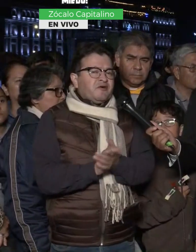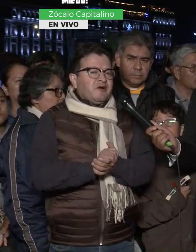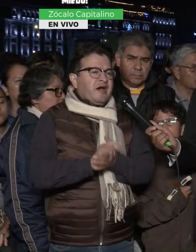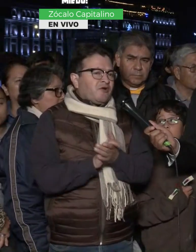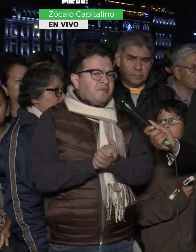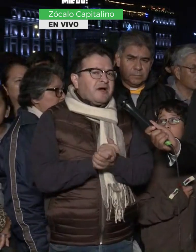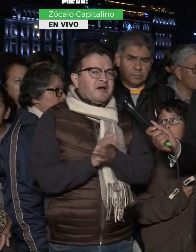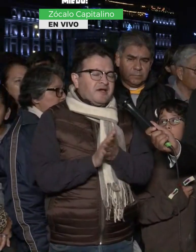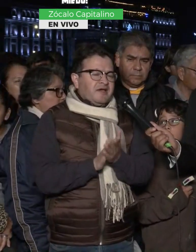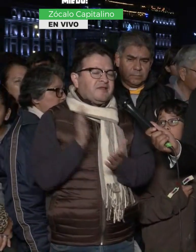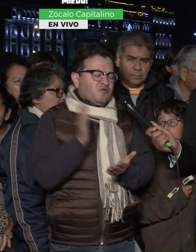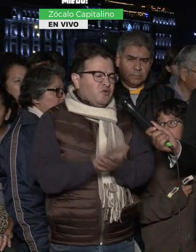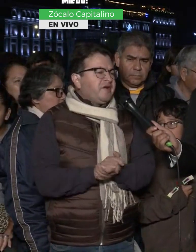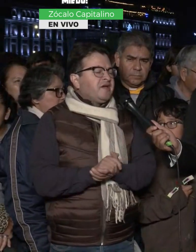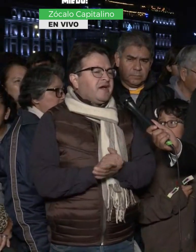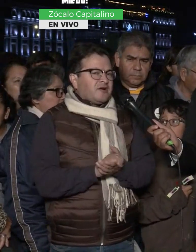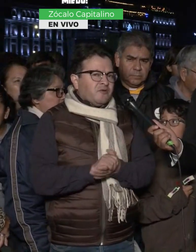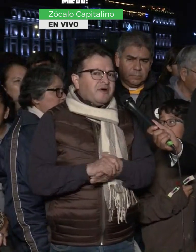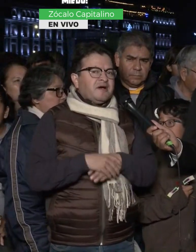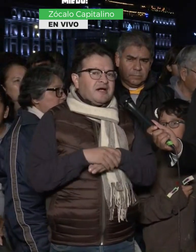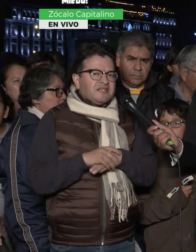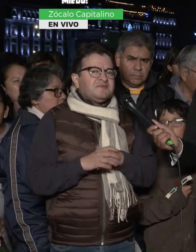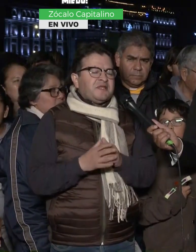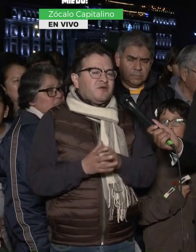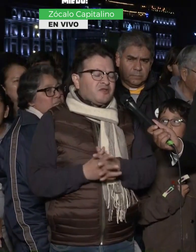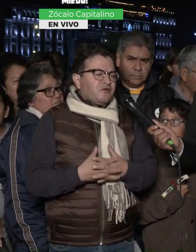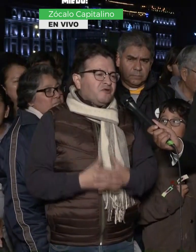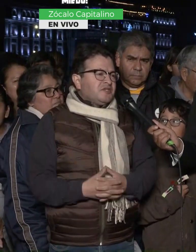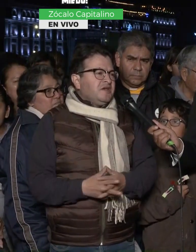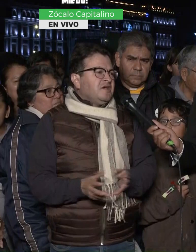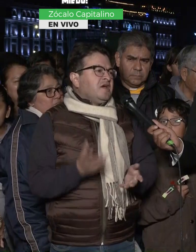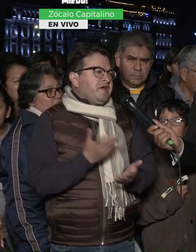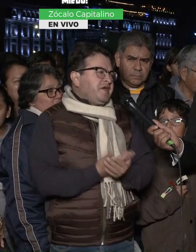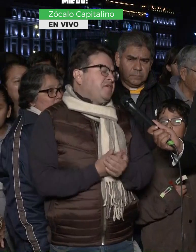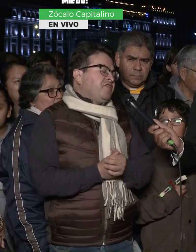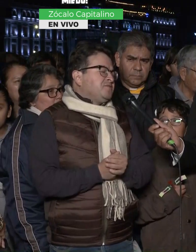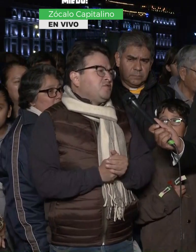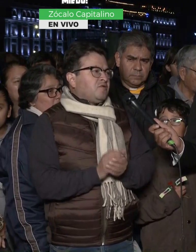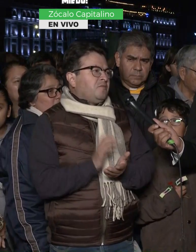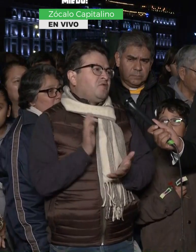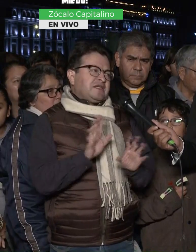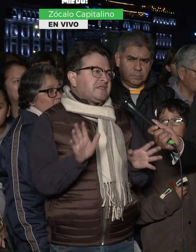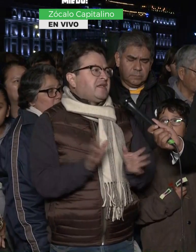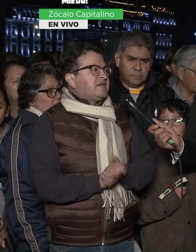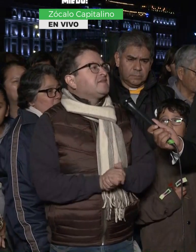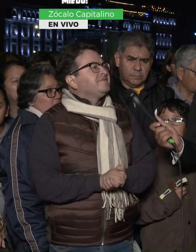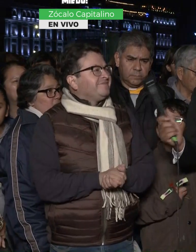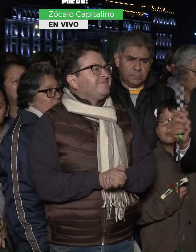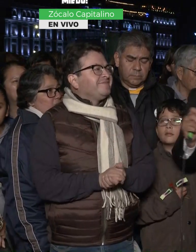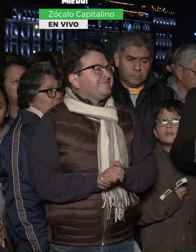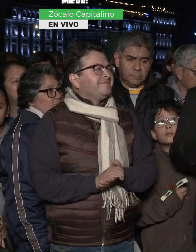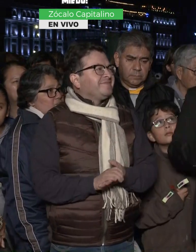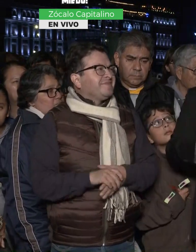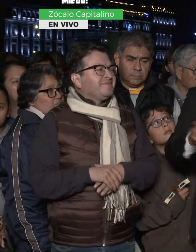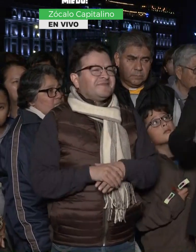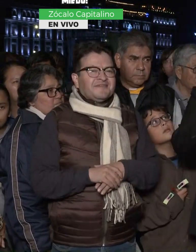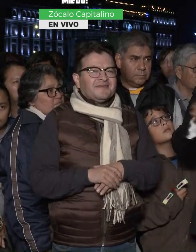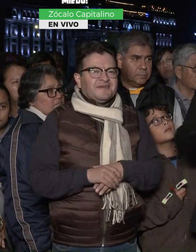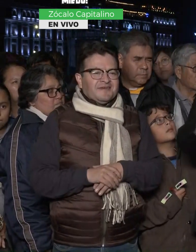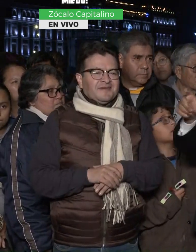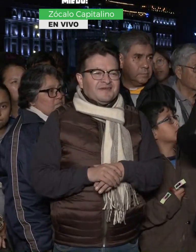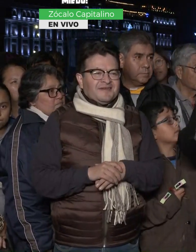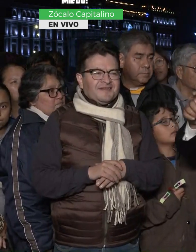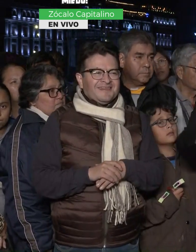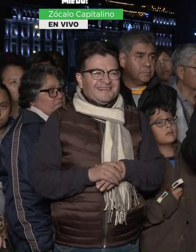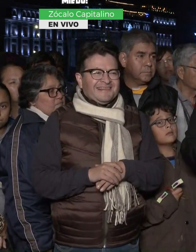pues me encuentran en Twitter, @Hans2412, y en Facebook como Hans Salazar. O si no, póngale